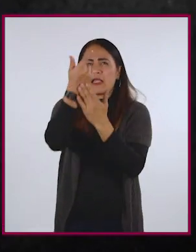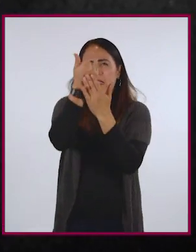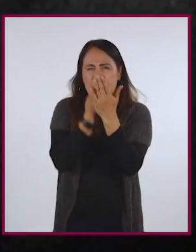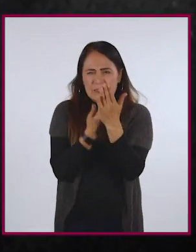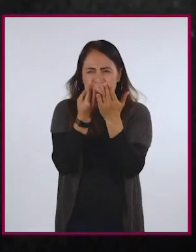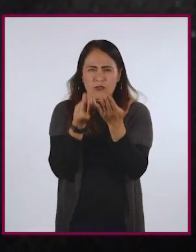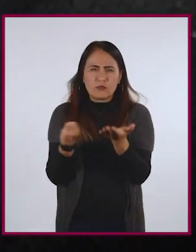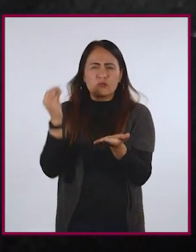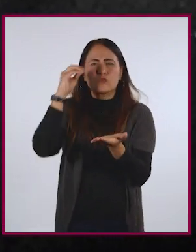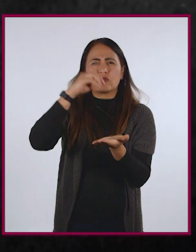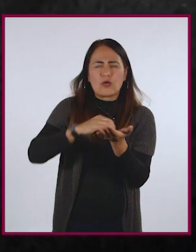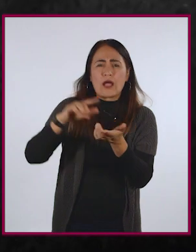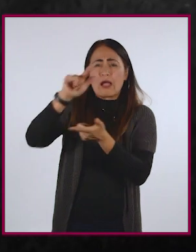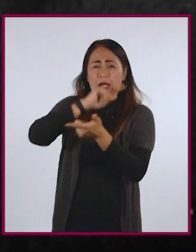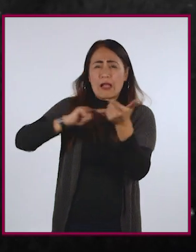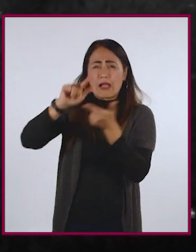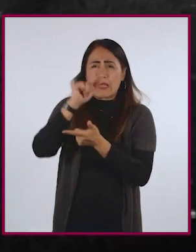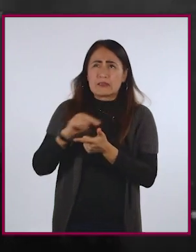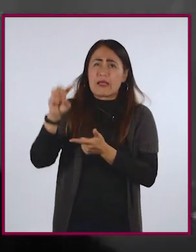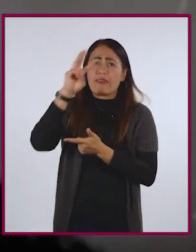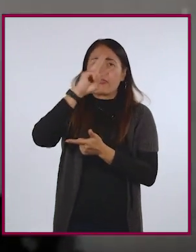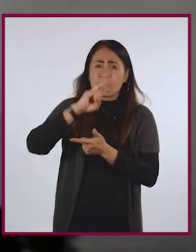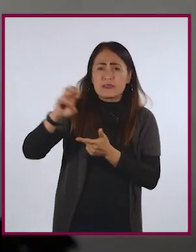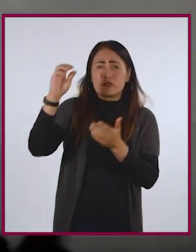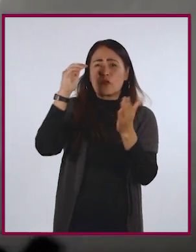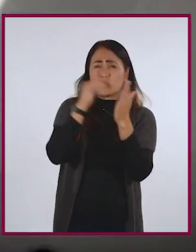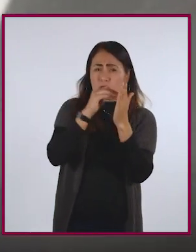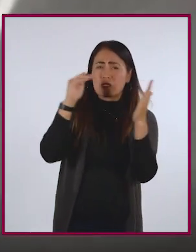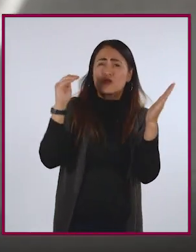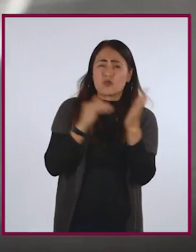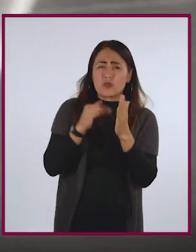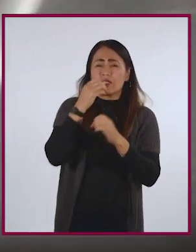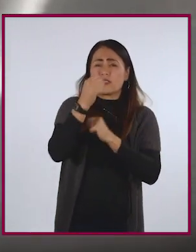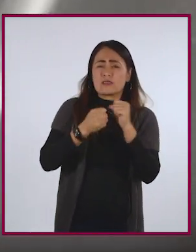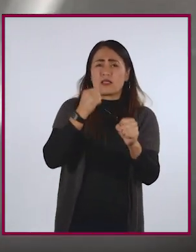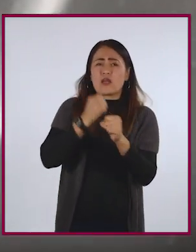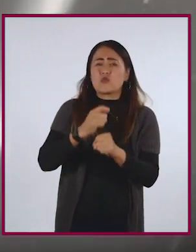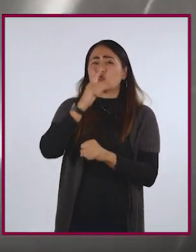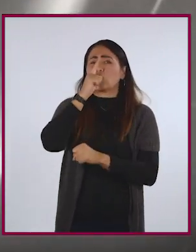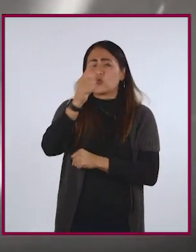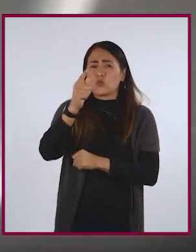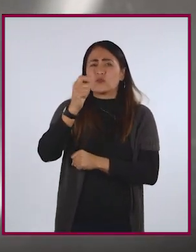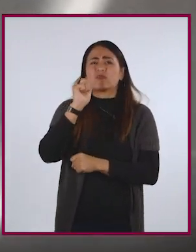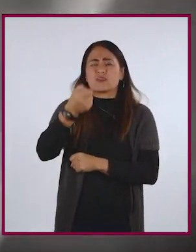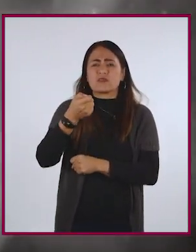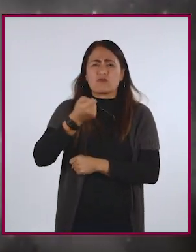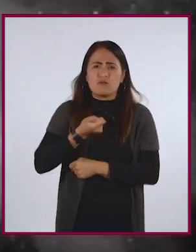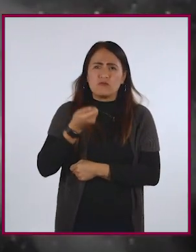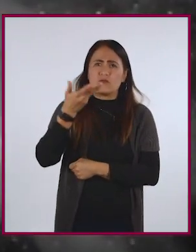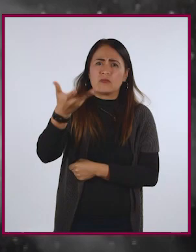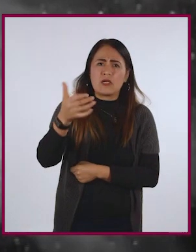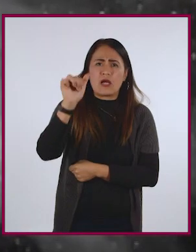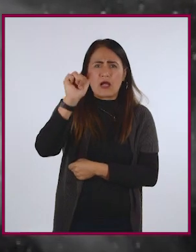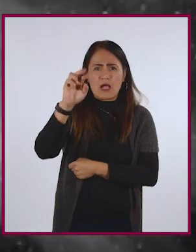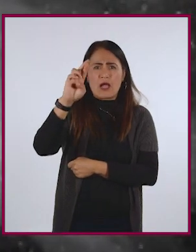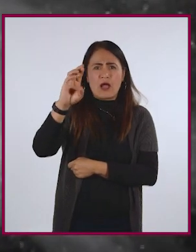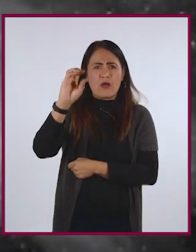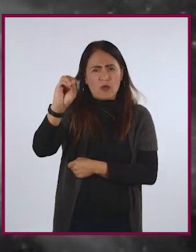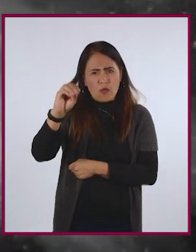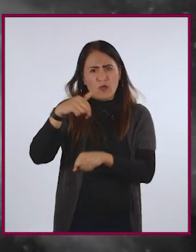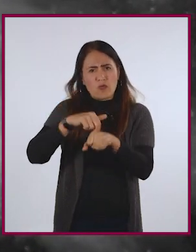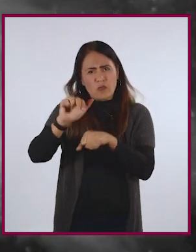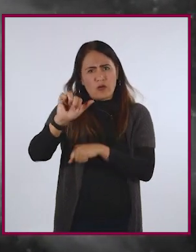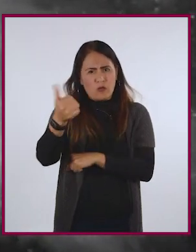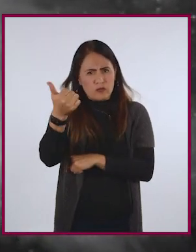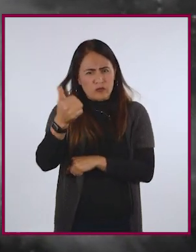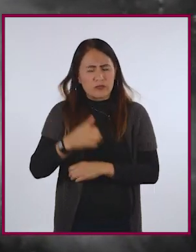una galaxia situada a 300 millones de años luz, que actualmente es conocida como la galaxia Haro